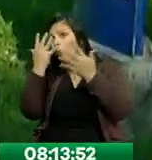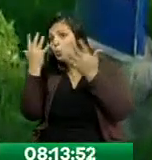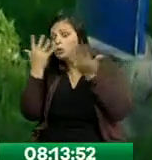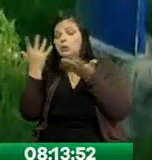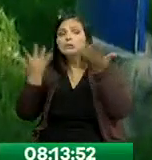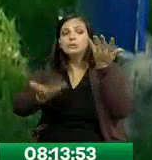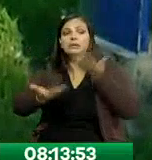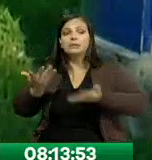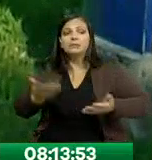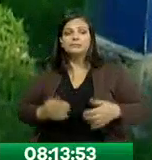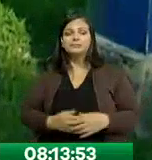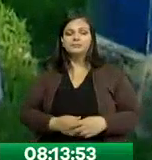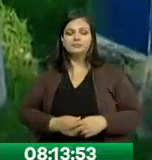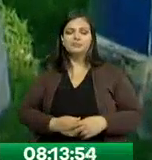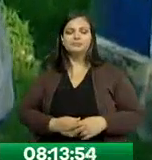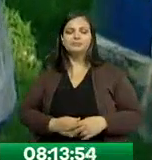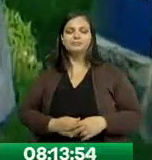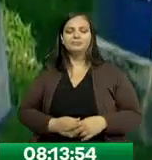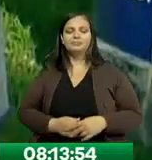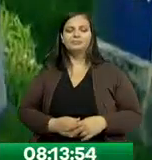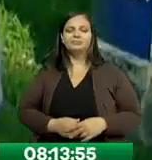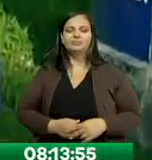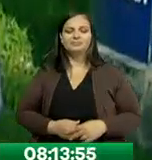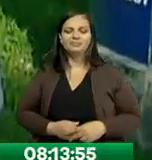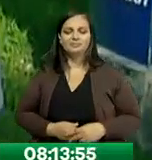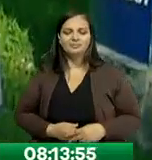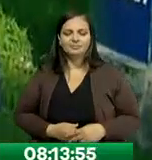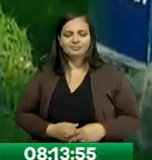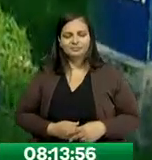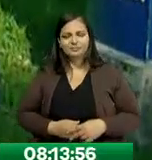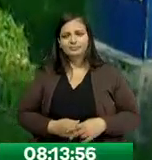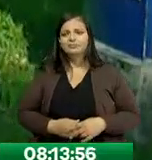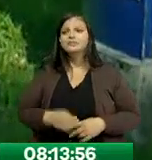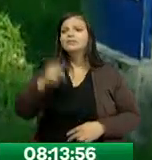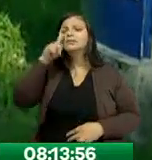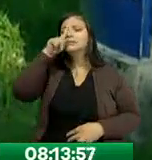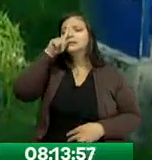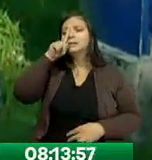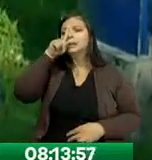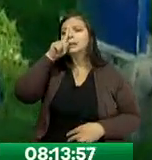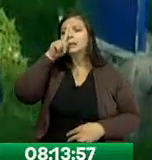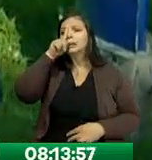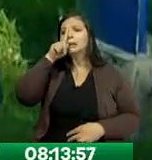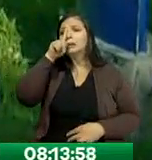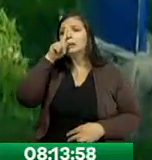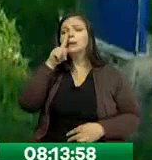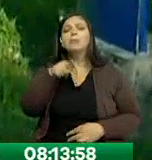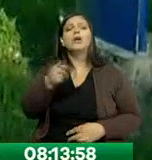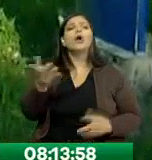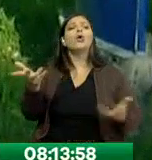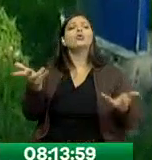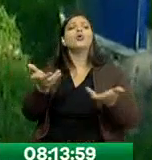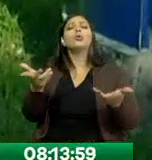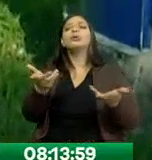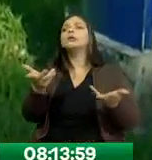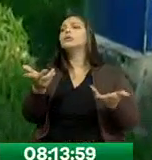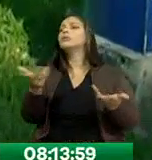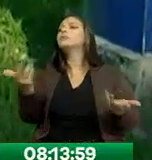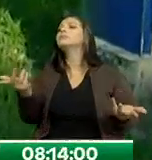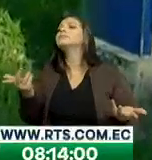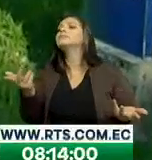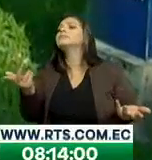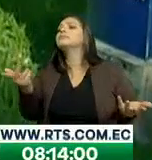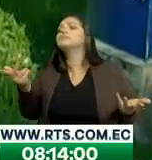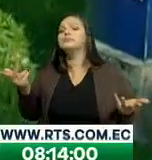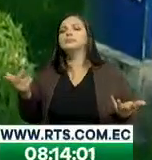Hipólito, no, le vamos a dar $1,000 a la persona que encuentre a la... O caldo de salchicha mejor, caldo de salchicha. Caramba. Caldo de salchicha, caldo de salchicha, no, caldo de